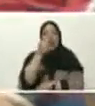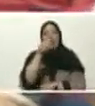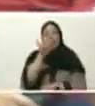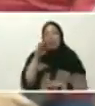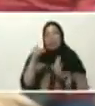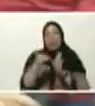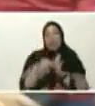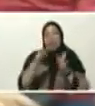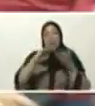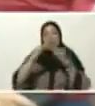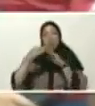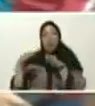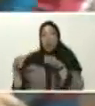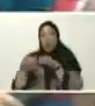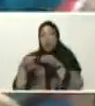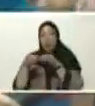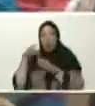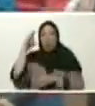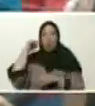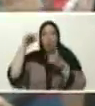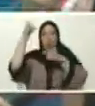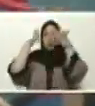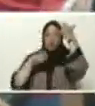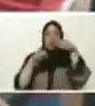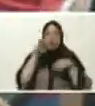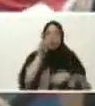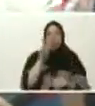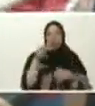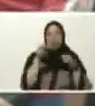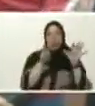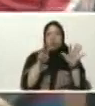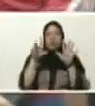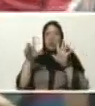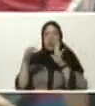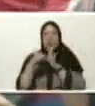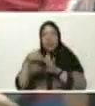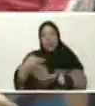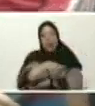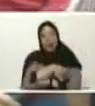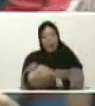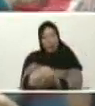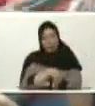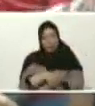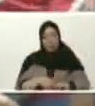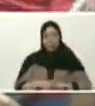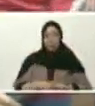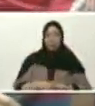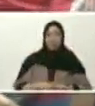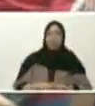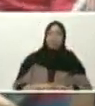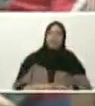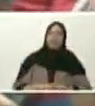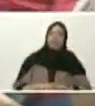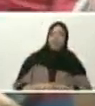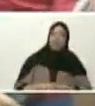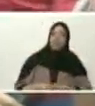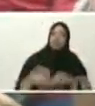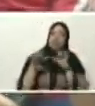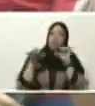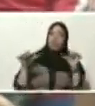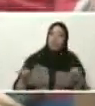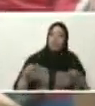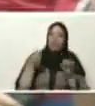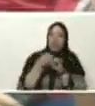46.000 comunidades y 266.000 calles, llevándole a toda nuestra estructura este